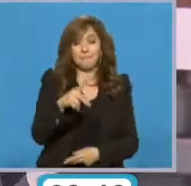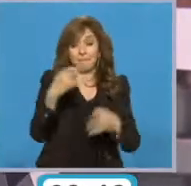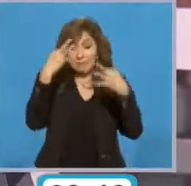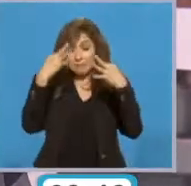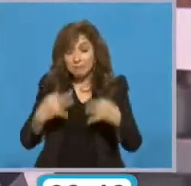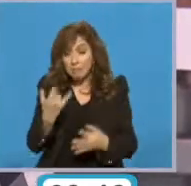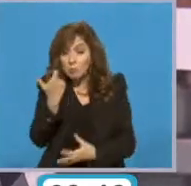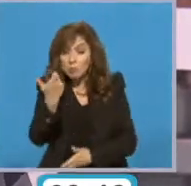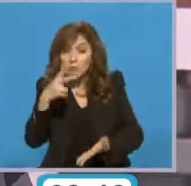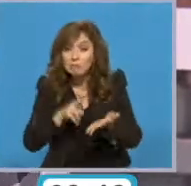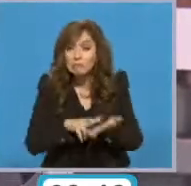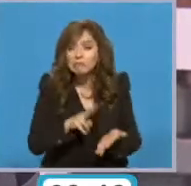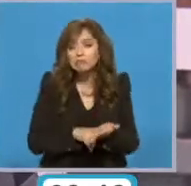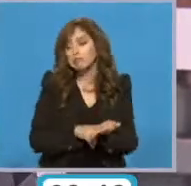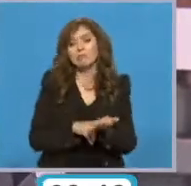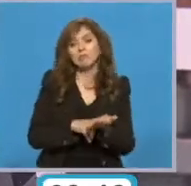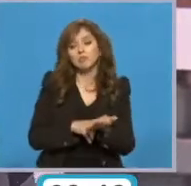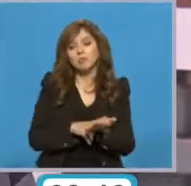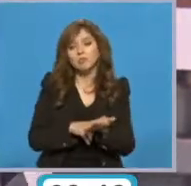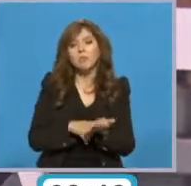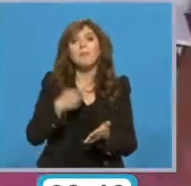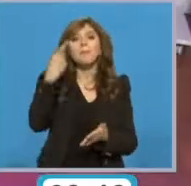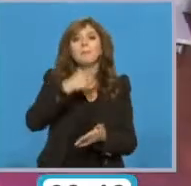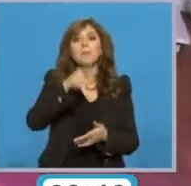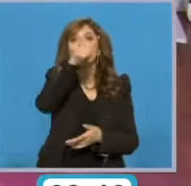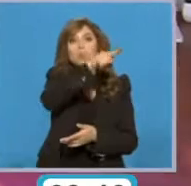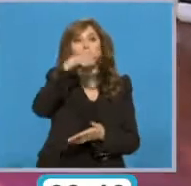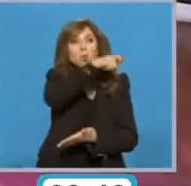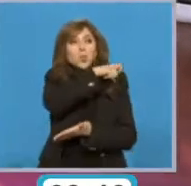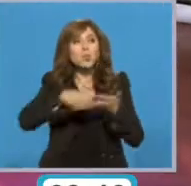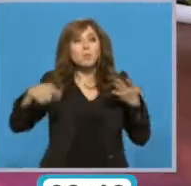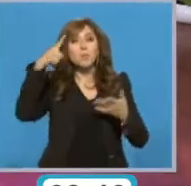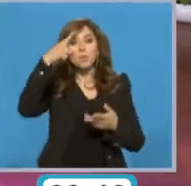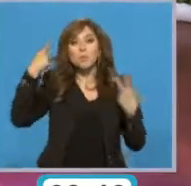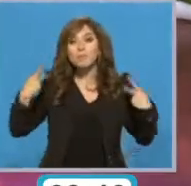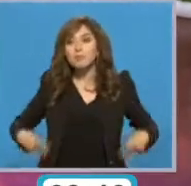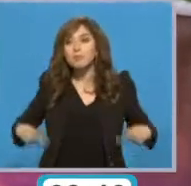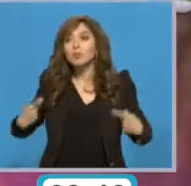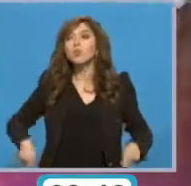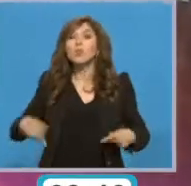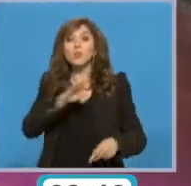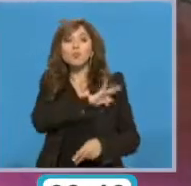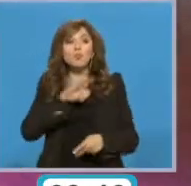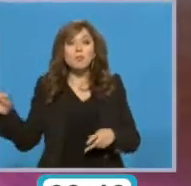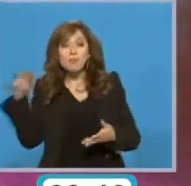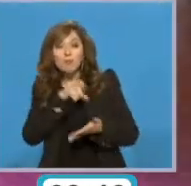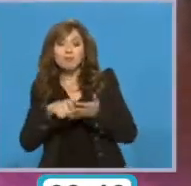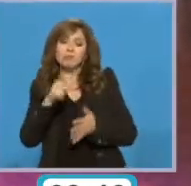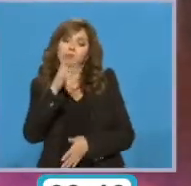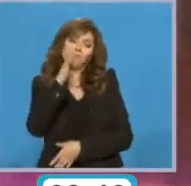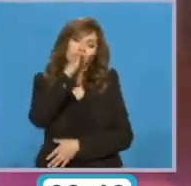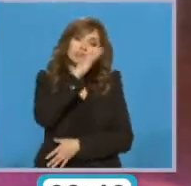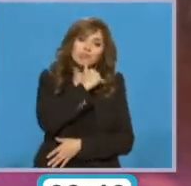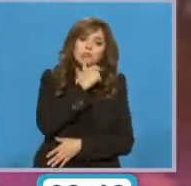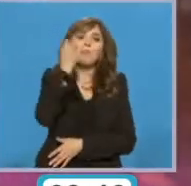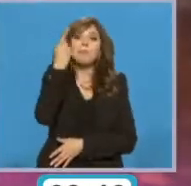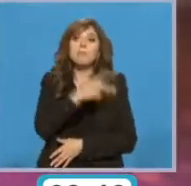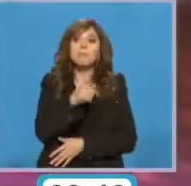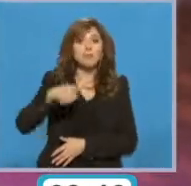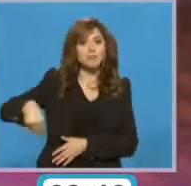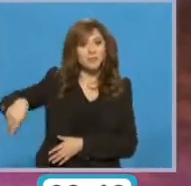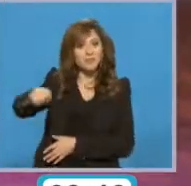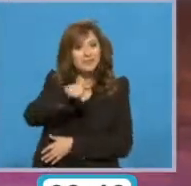certeza, porque no es que se evalúe, digamos, para que alguien la vaya a comprar. Pues no, Sí. pues Es no. imposible. ¿Cómo? No. Pero eso es algo que los corredores de